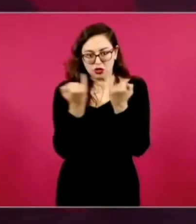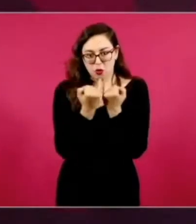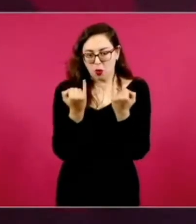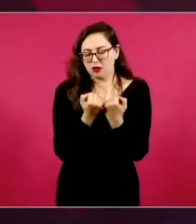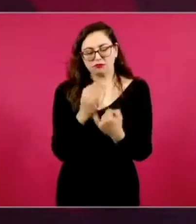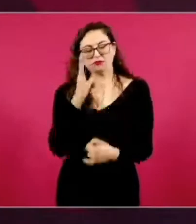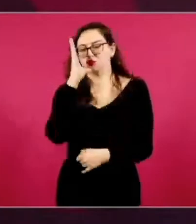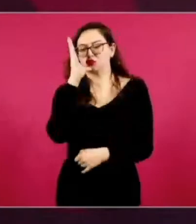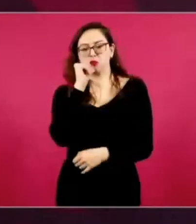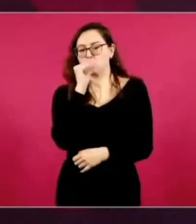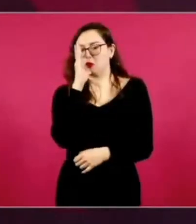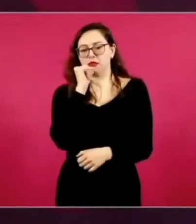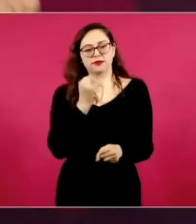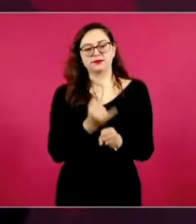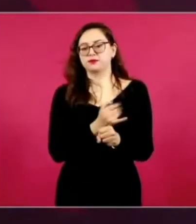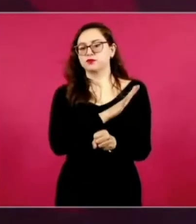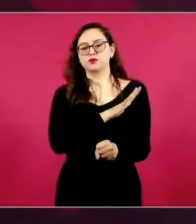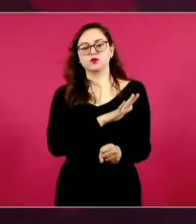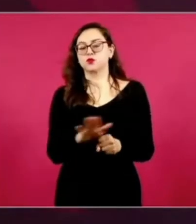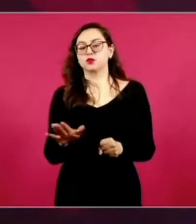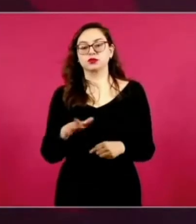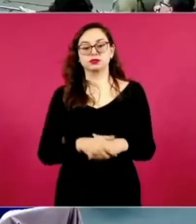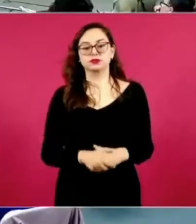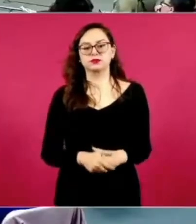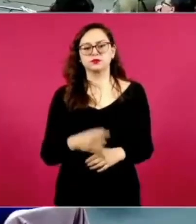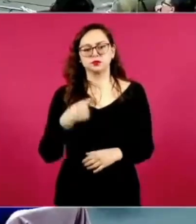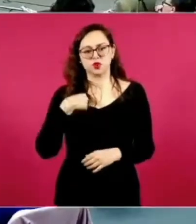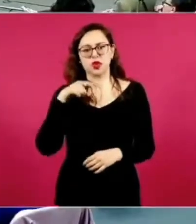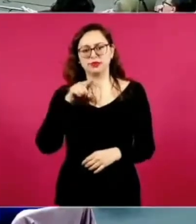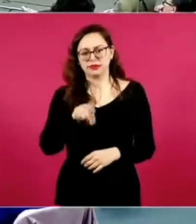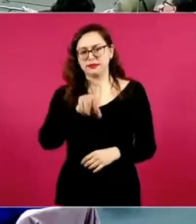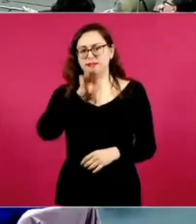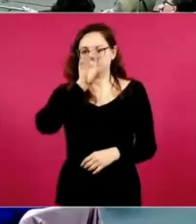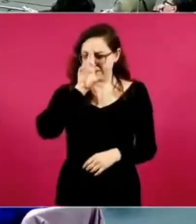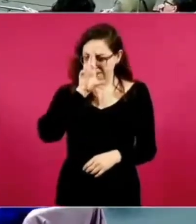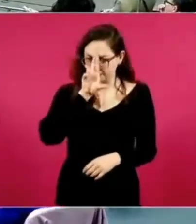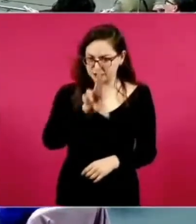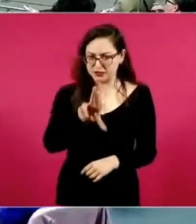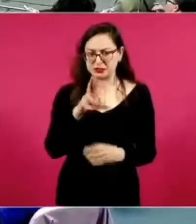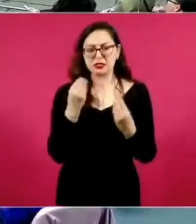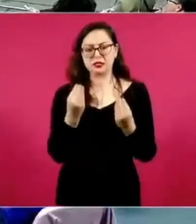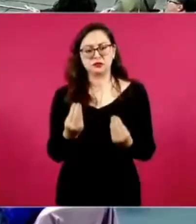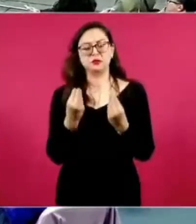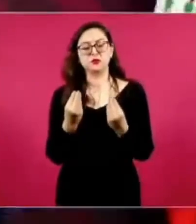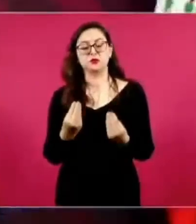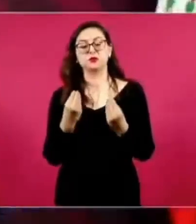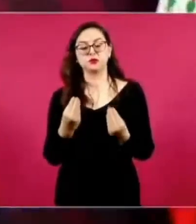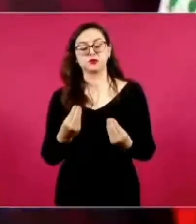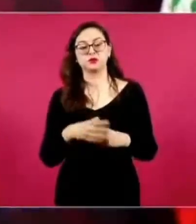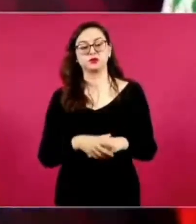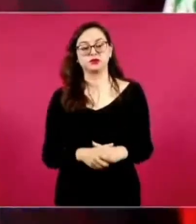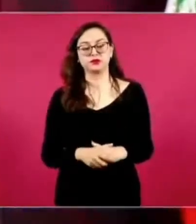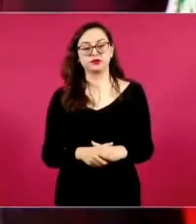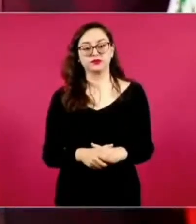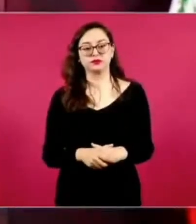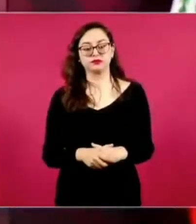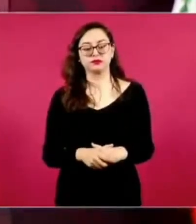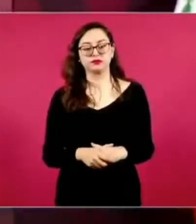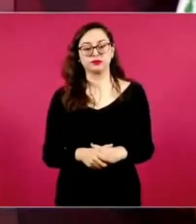manera. Y yo a ti te respeto mucho y qué